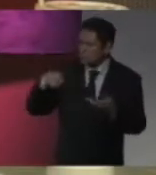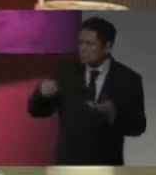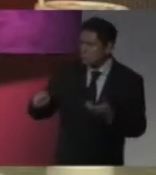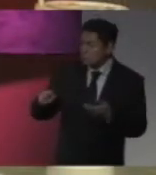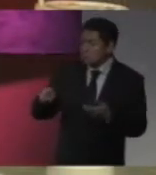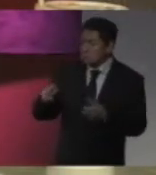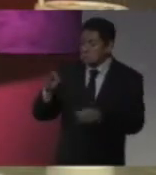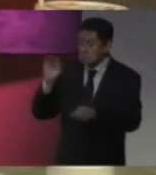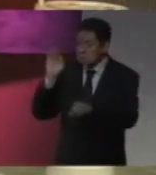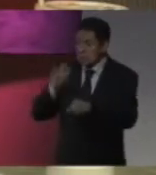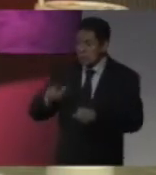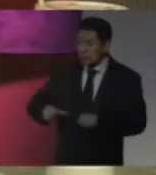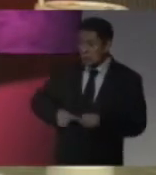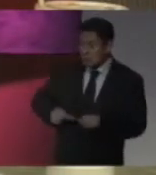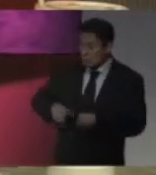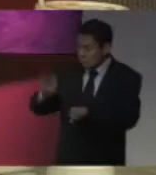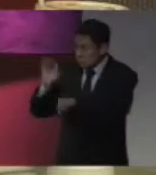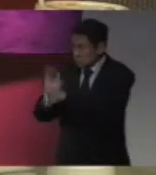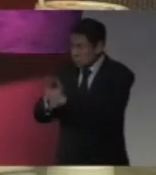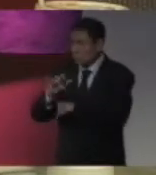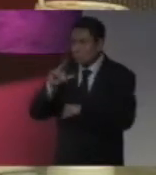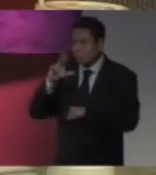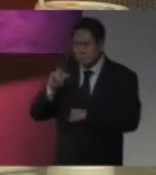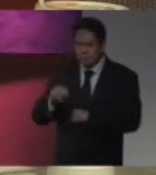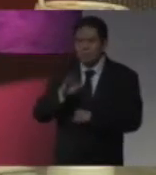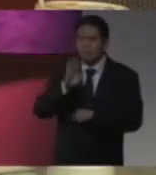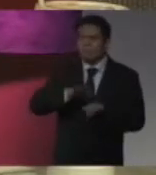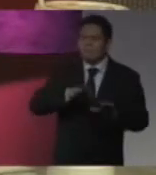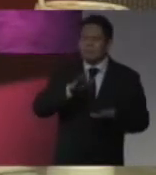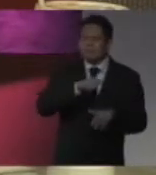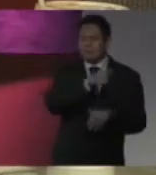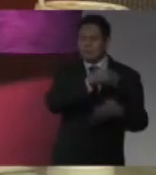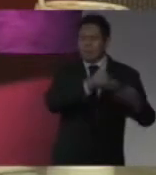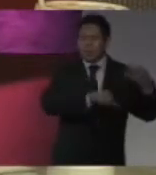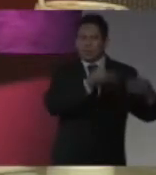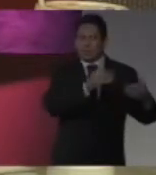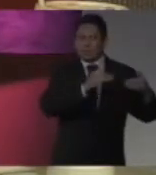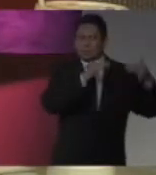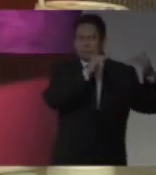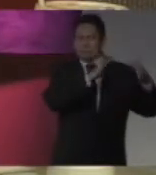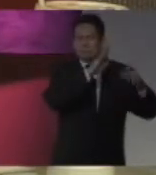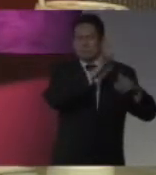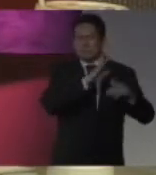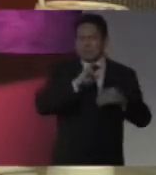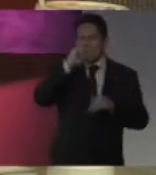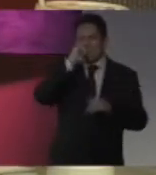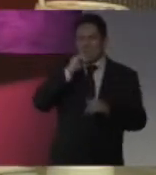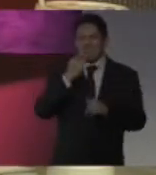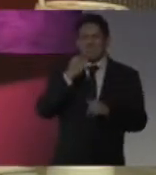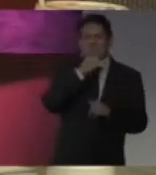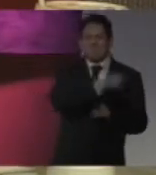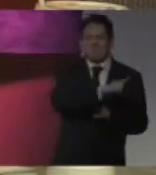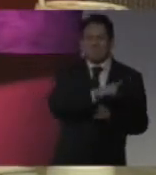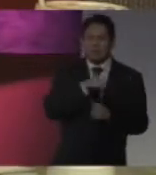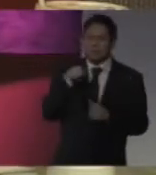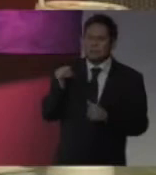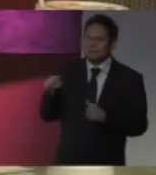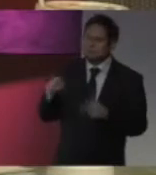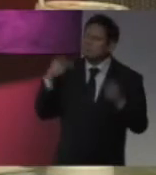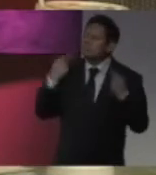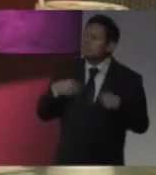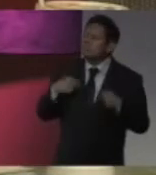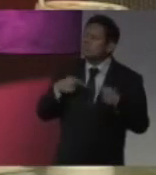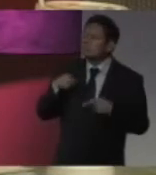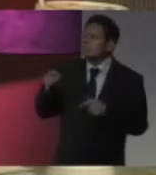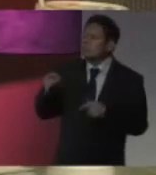momento tienen, yo creo que hasta una orden o un mandato general en términos de privilegiar la propiedad privada por